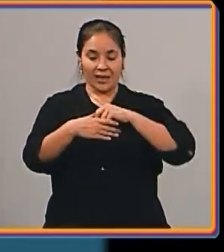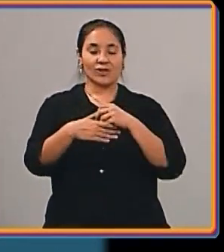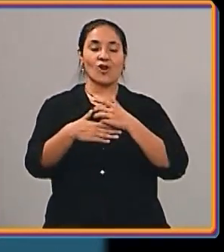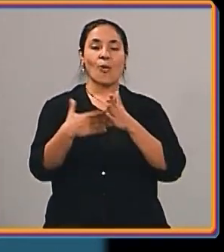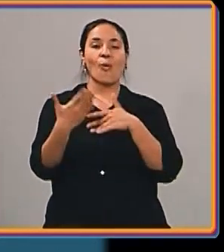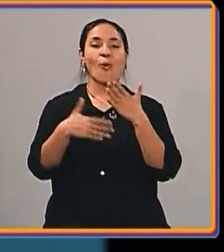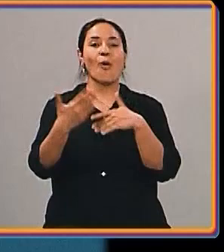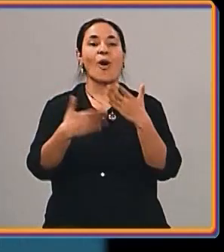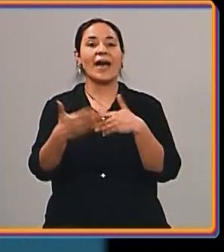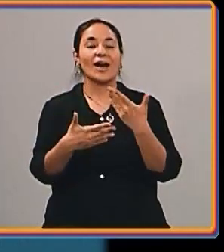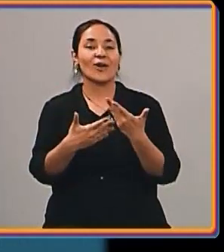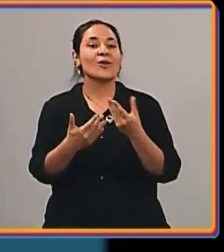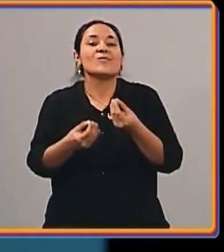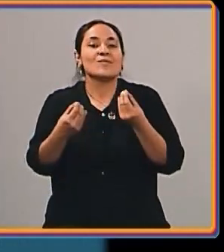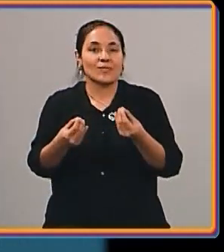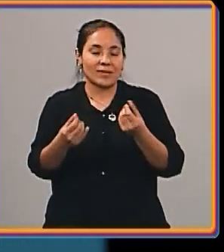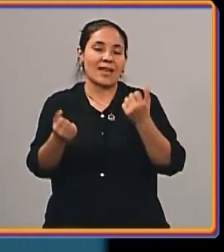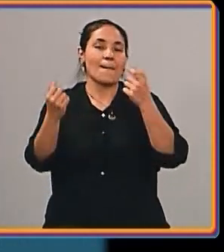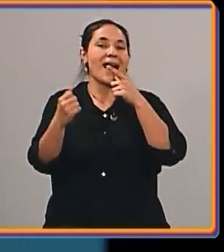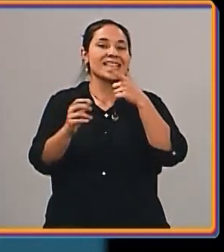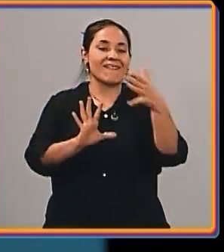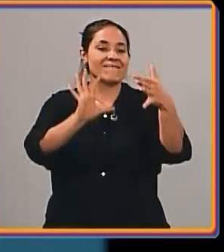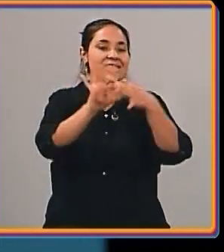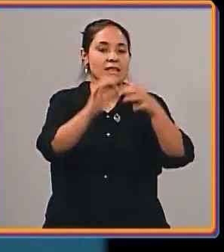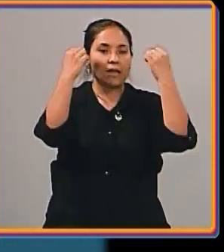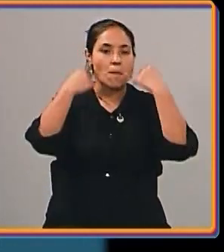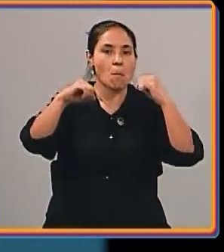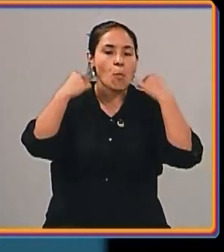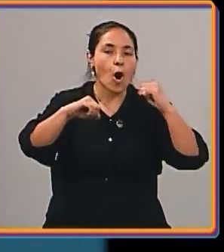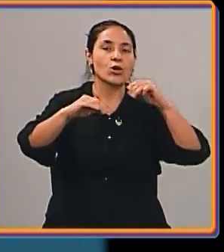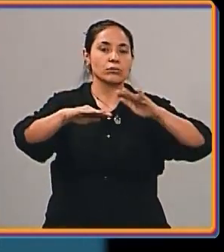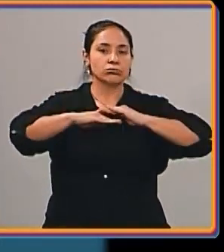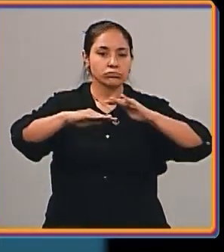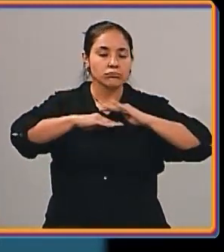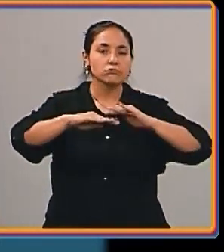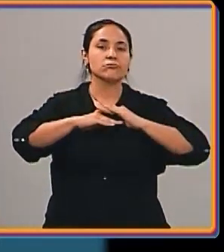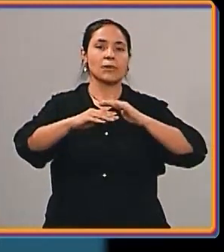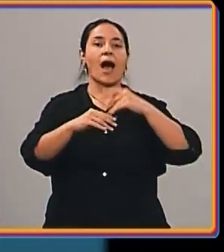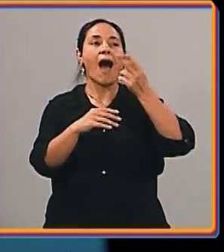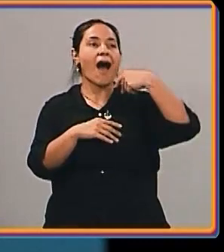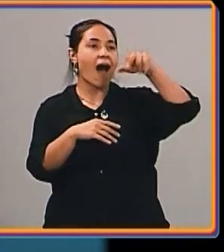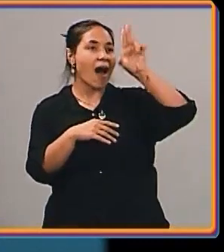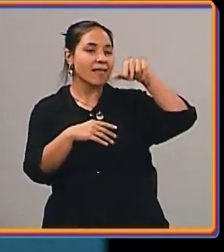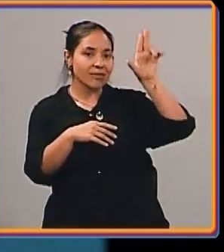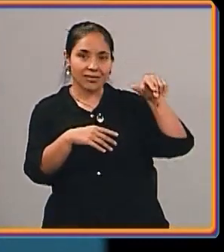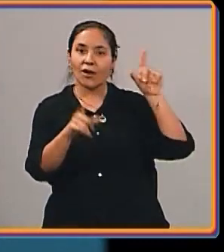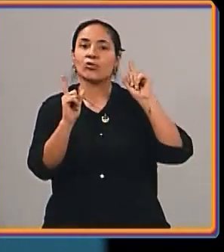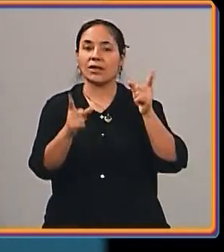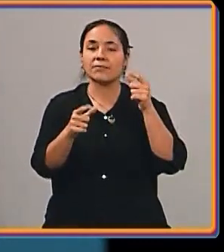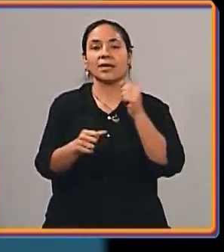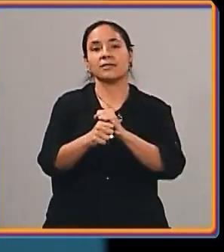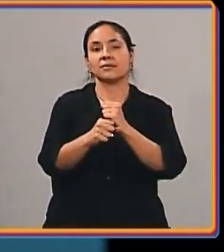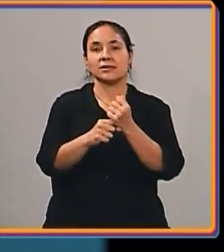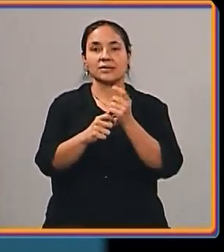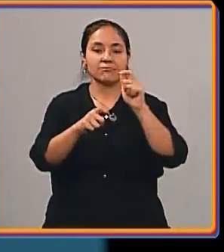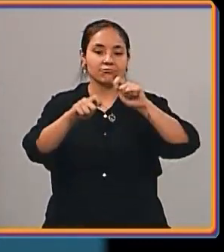espíritu lúdico por ahí del adulto se ve más reflejado en los deportes, en las actividades artísticas o en